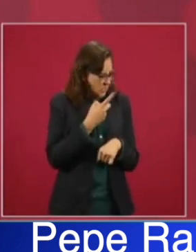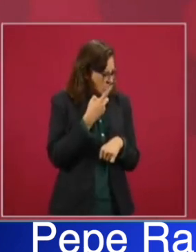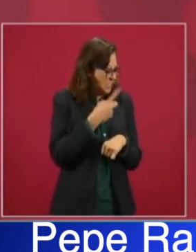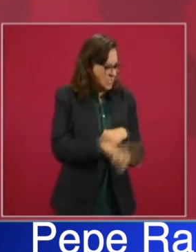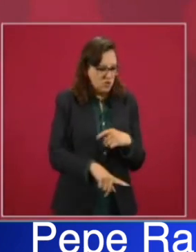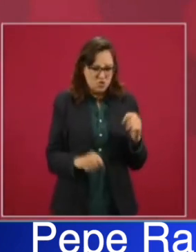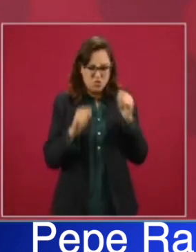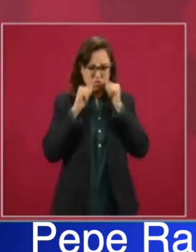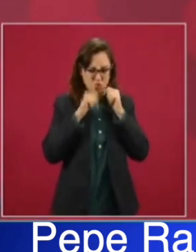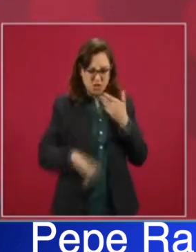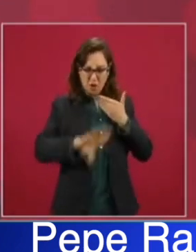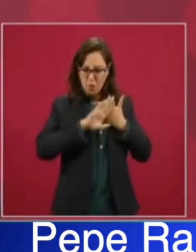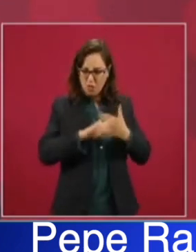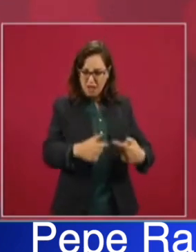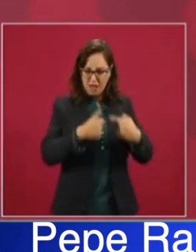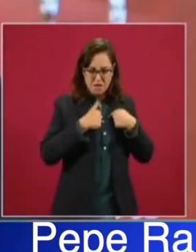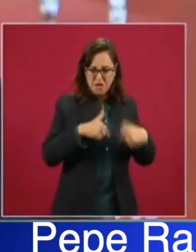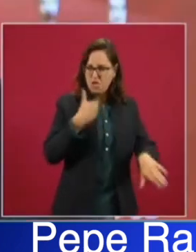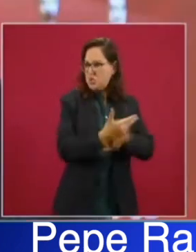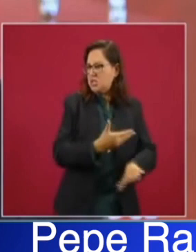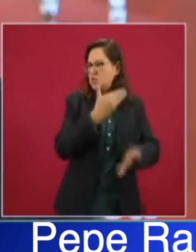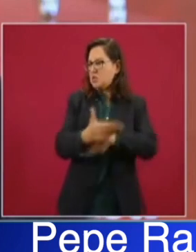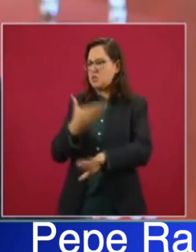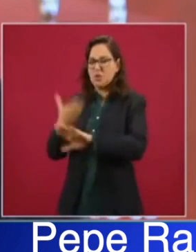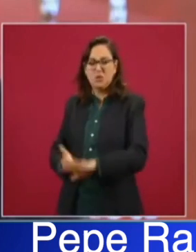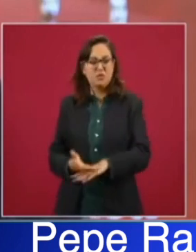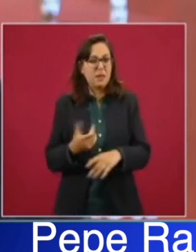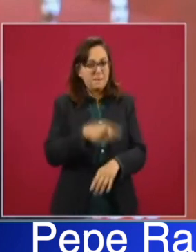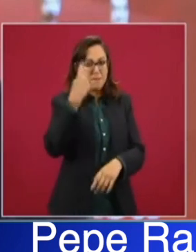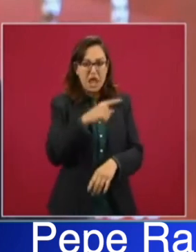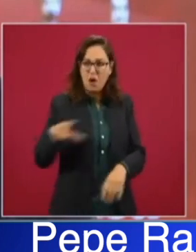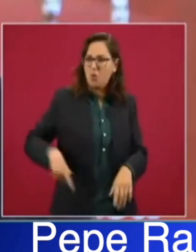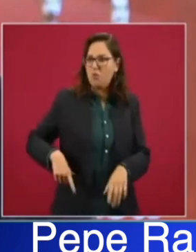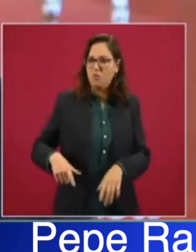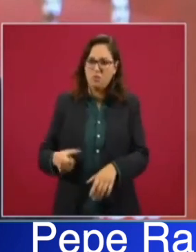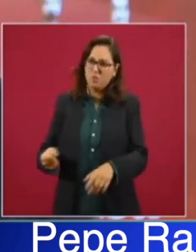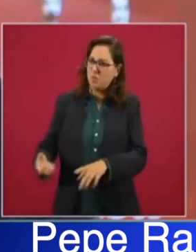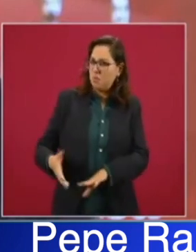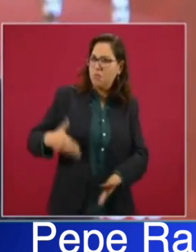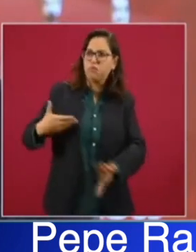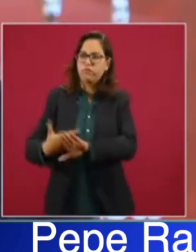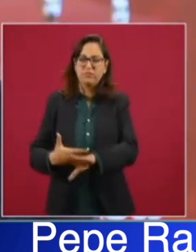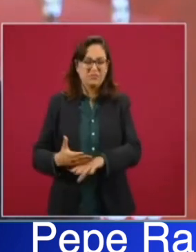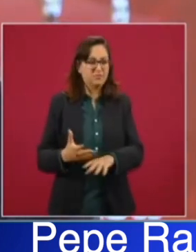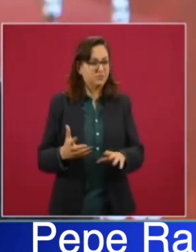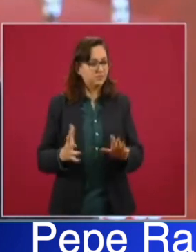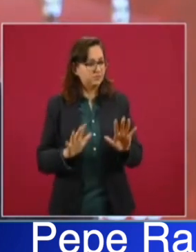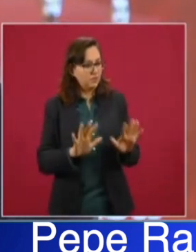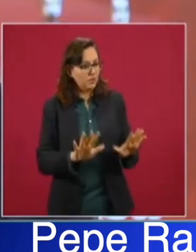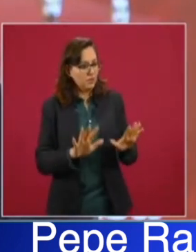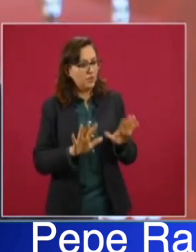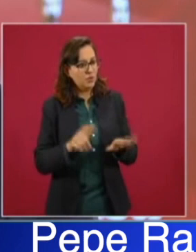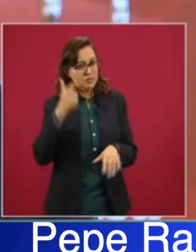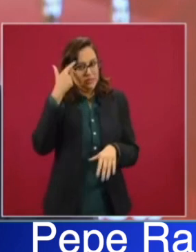trascender o de afectar, en este caso, nuestro movimiento. Yo los llamo a la